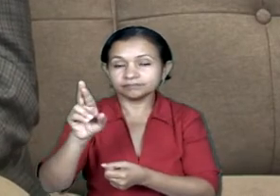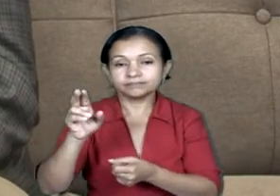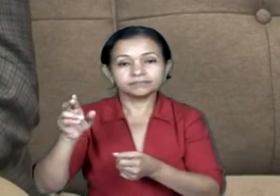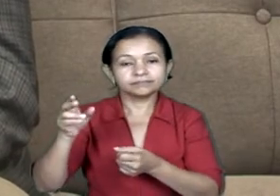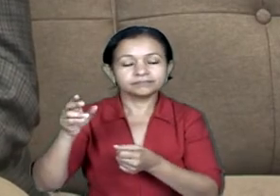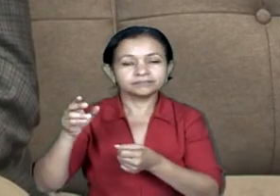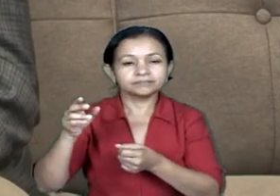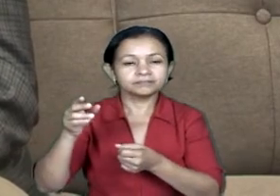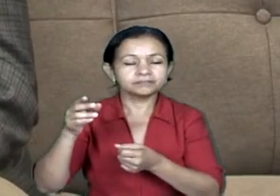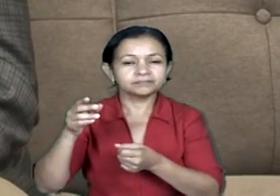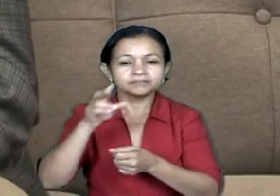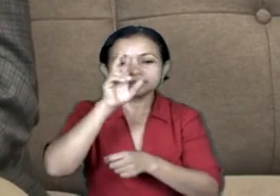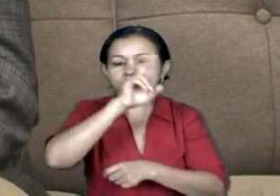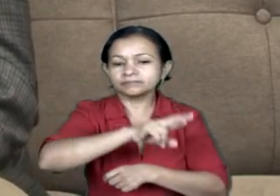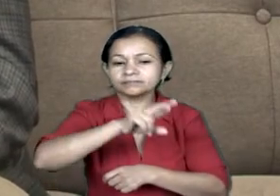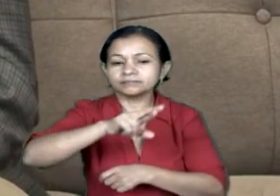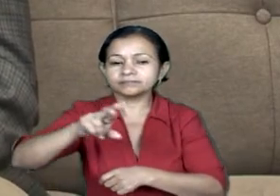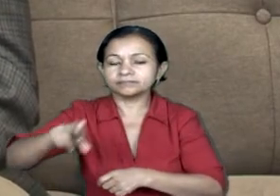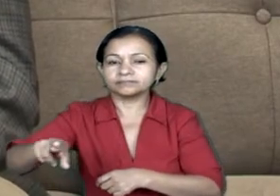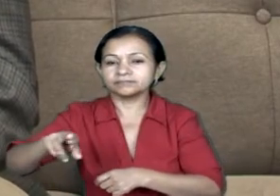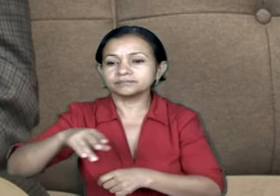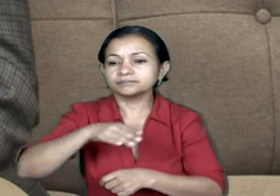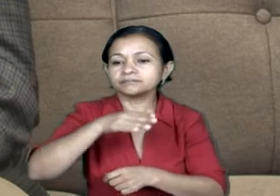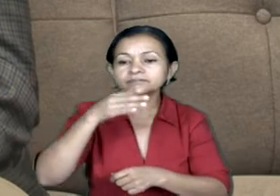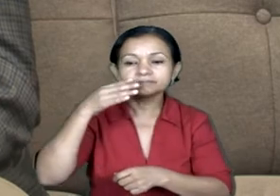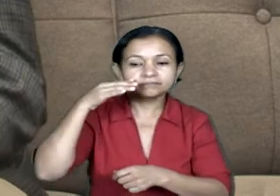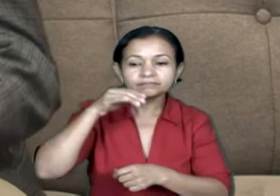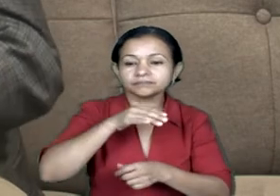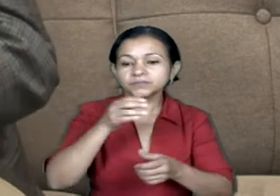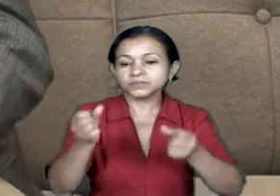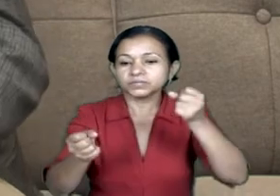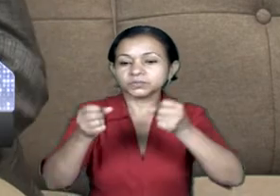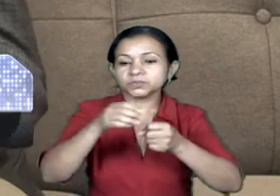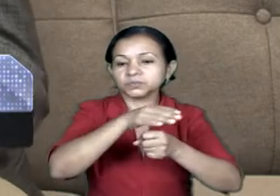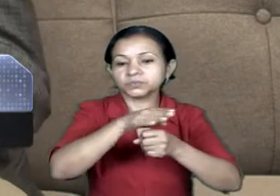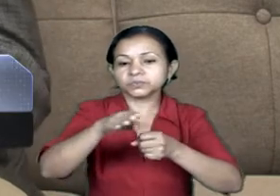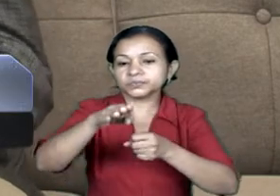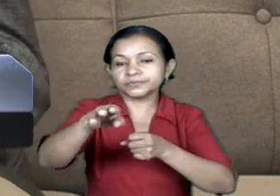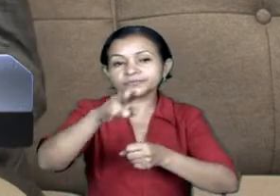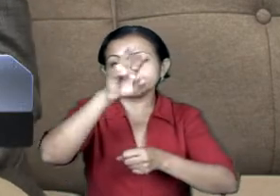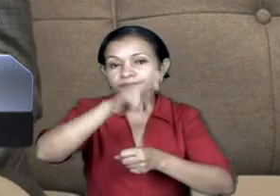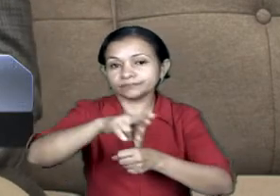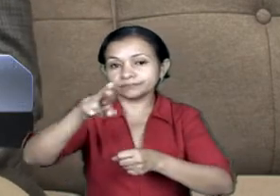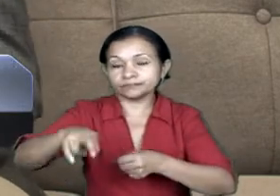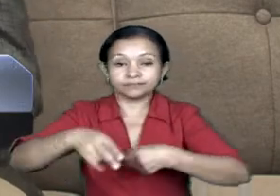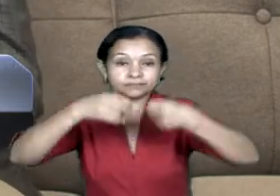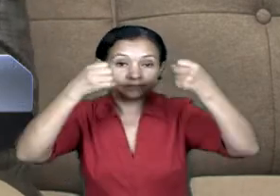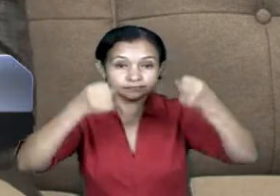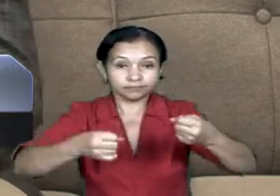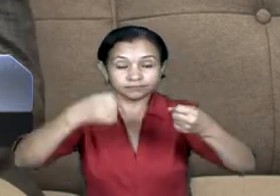a Rivas. Allá tenemos un empresario que se dedica en la exportación